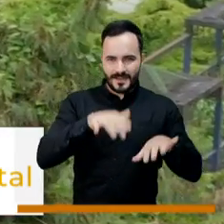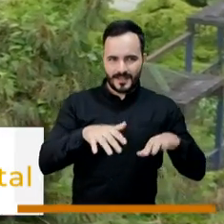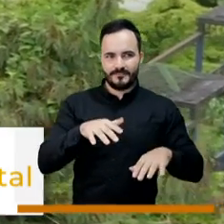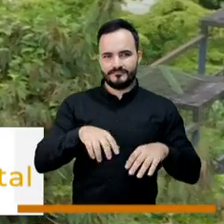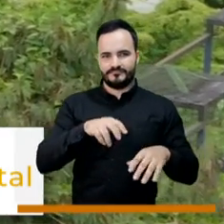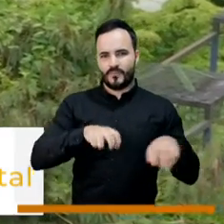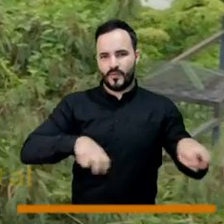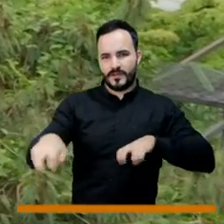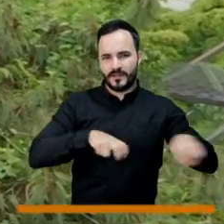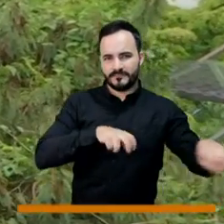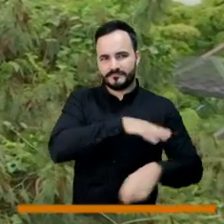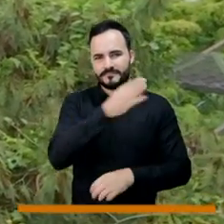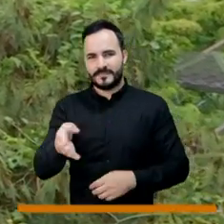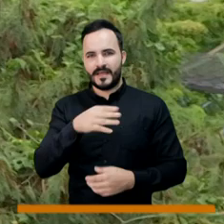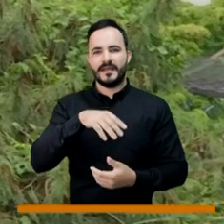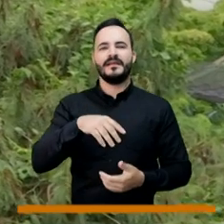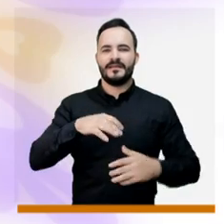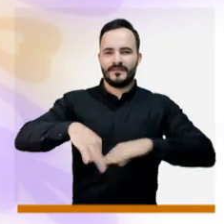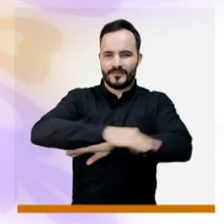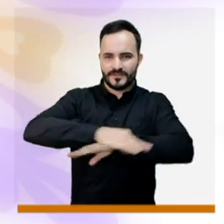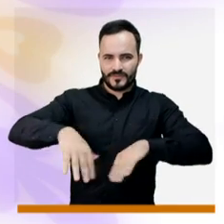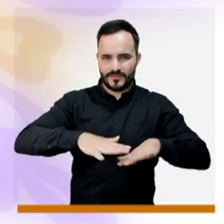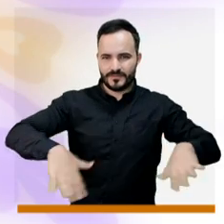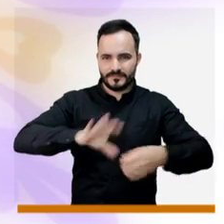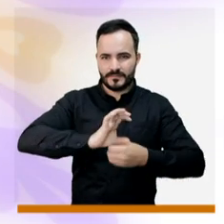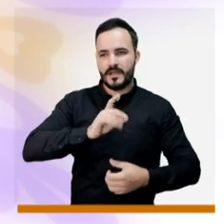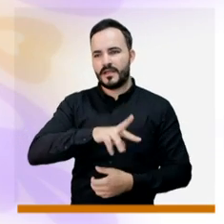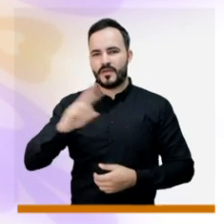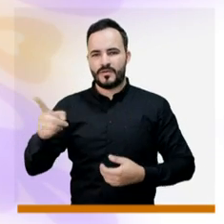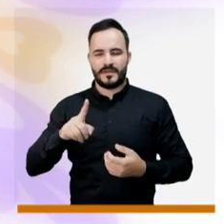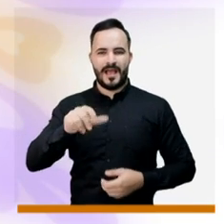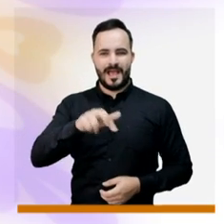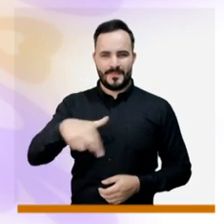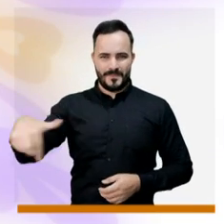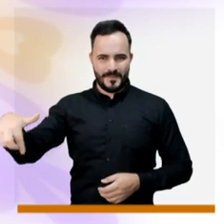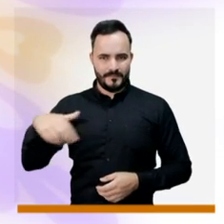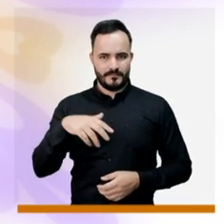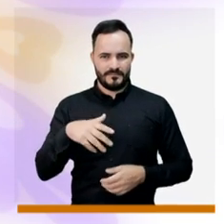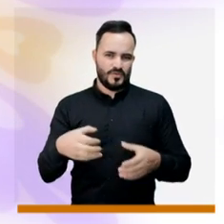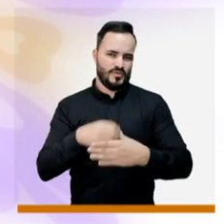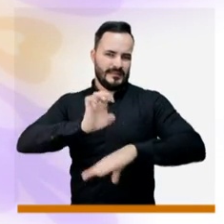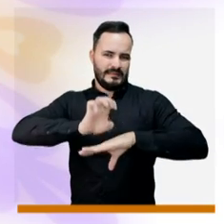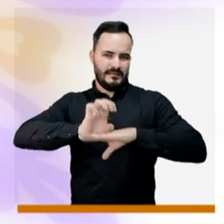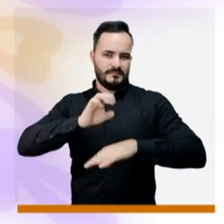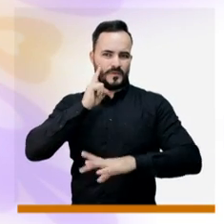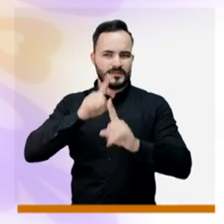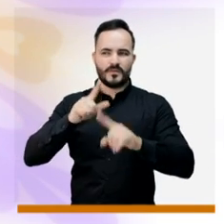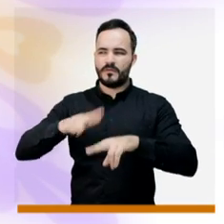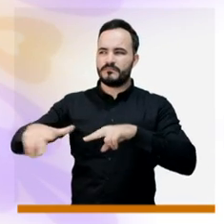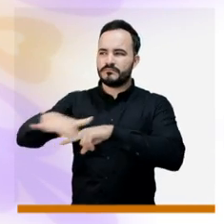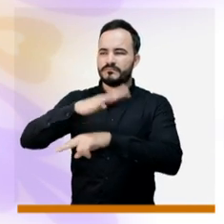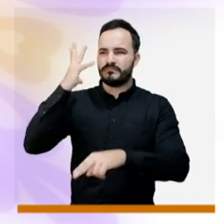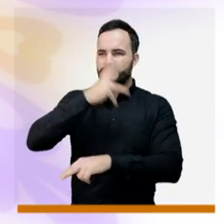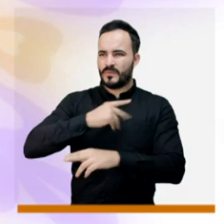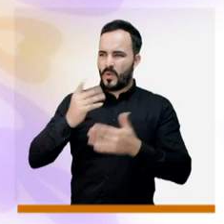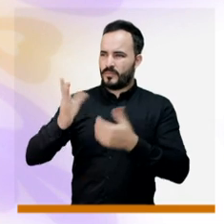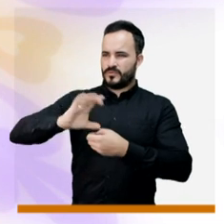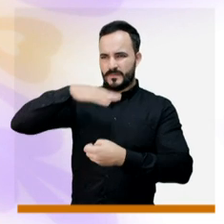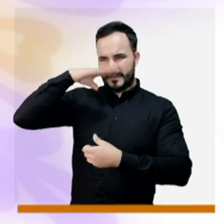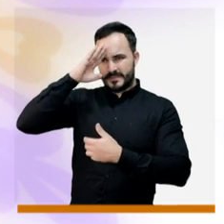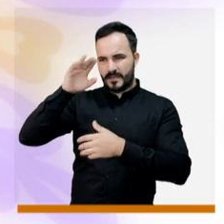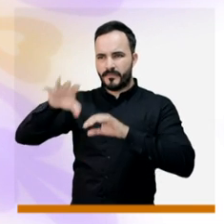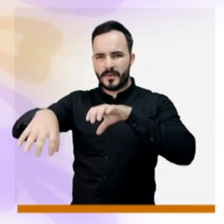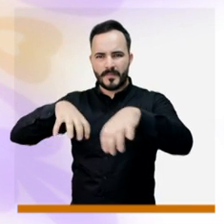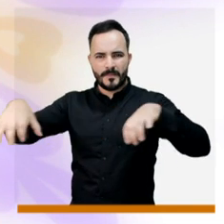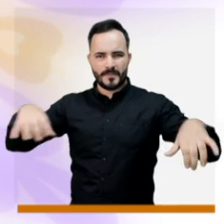Infraestructura y también en concierto con la APP, la Agencia para la Gestión del Patrimonio y el Paisaje, para ver qué uso se les podía dar en el